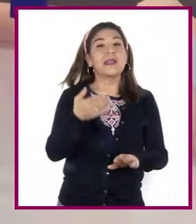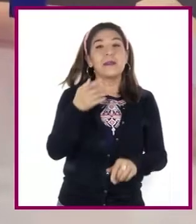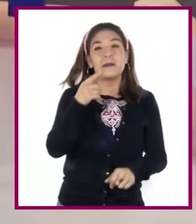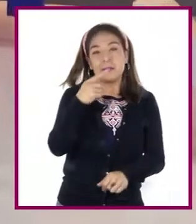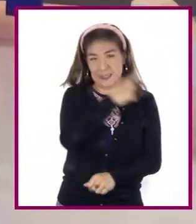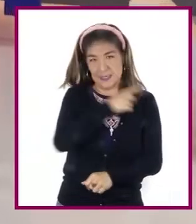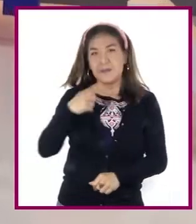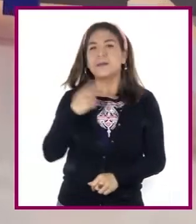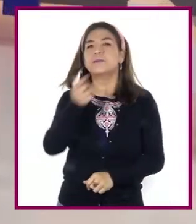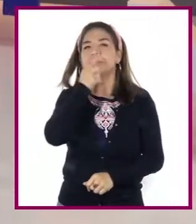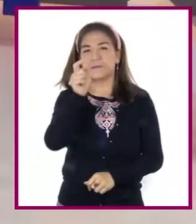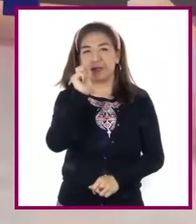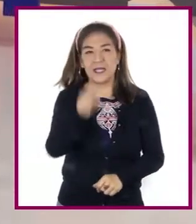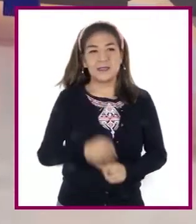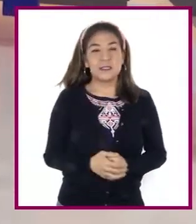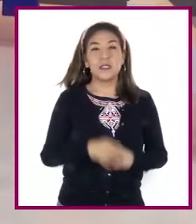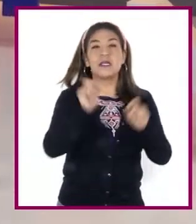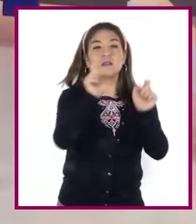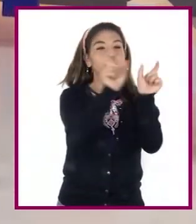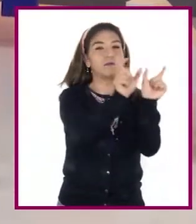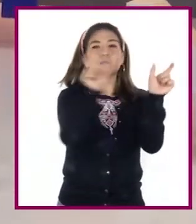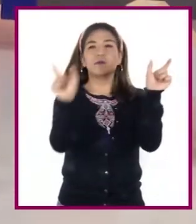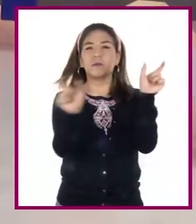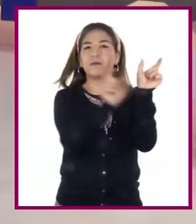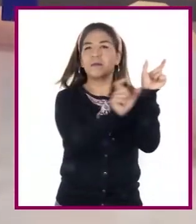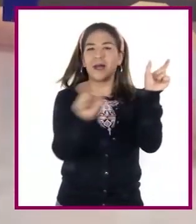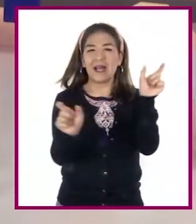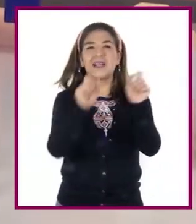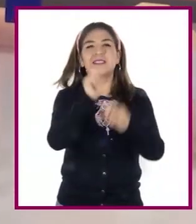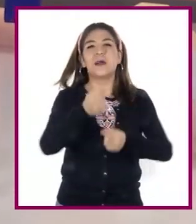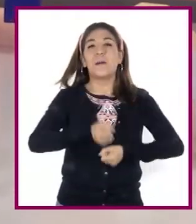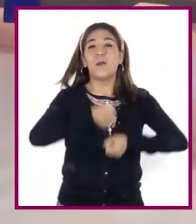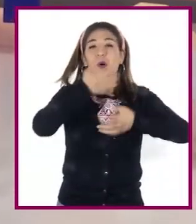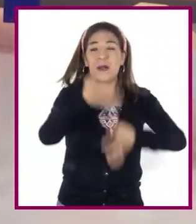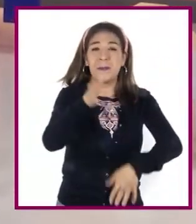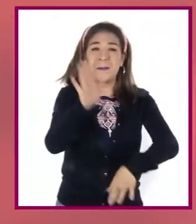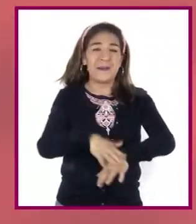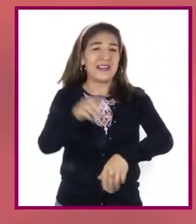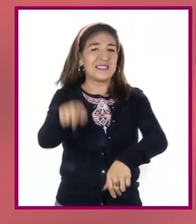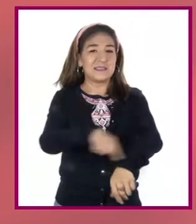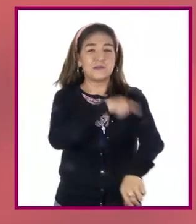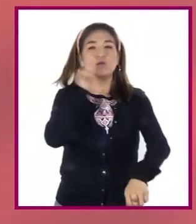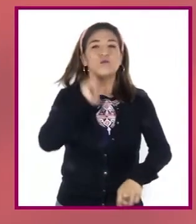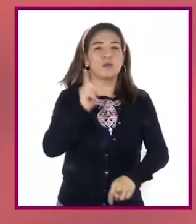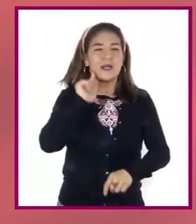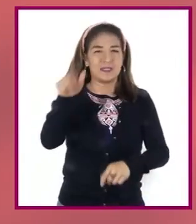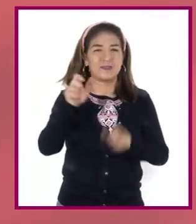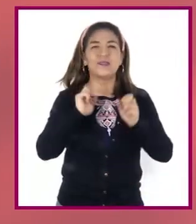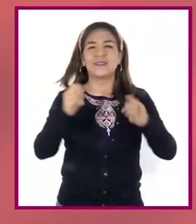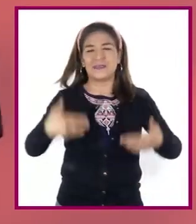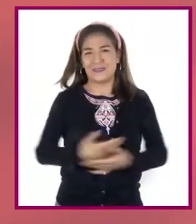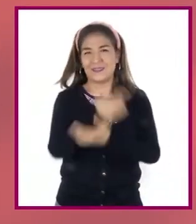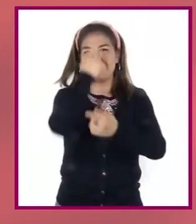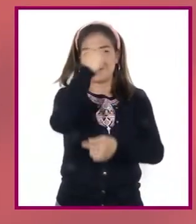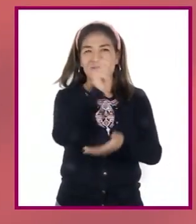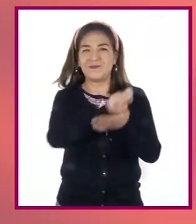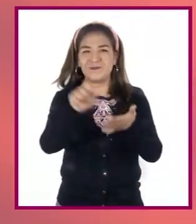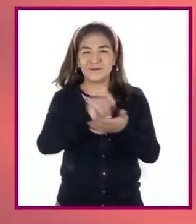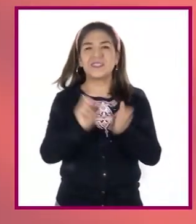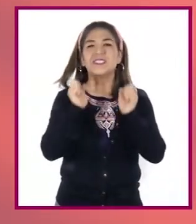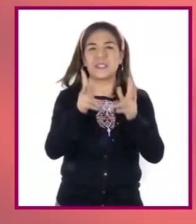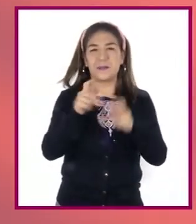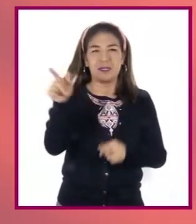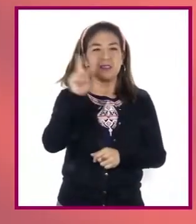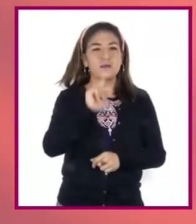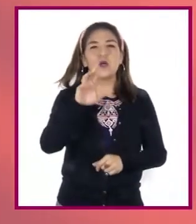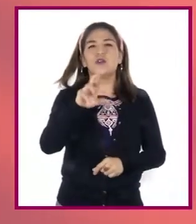decirte que se trata de los dos primeros versos de un poema más extenso de la poeta chiapaneca Rosario Castellanos. Y para seguir